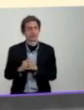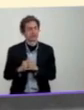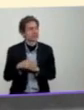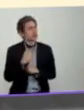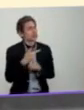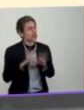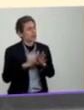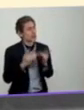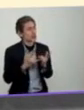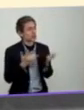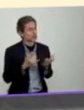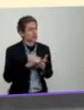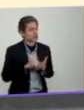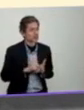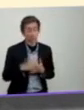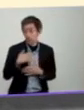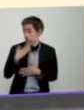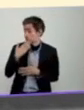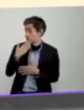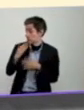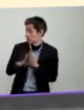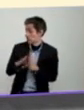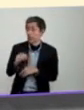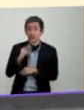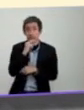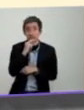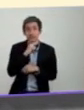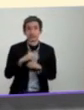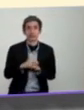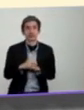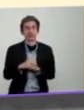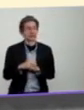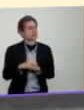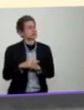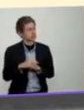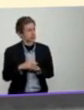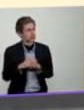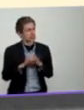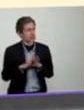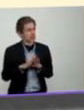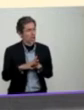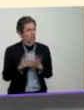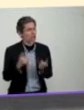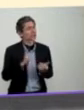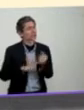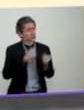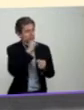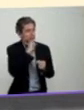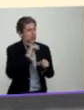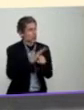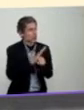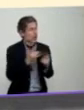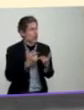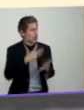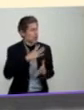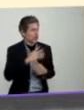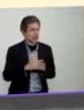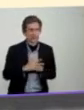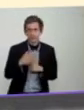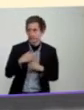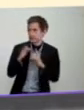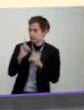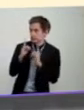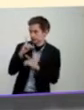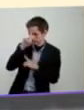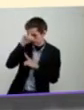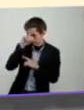va? Yo le dije, bien, pensando que era una respuesta rápida, y me dice, ¿y de qué se trata? Y entonces yo empecé a dudar y se